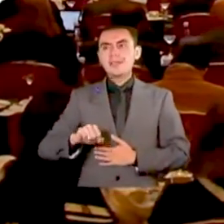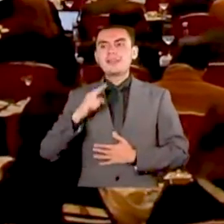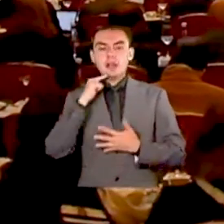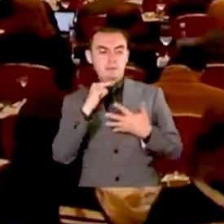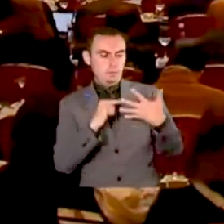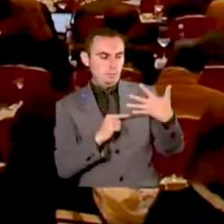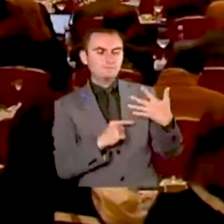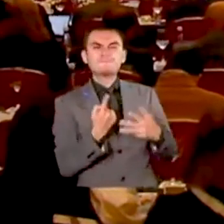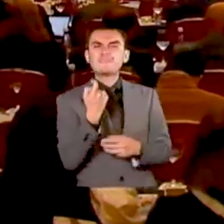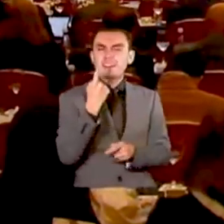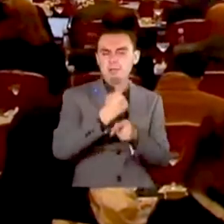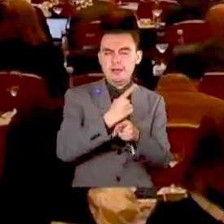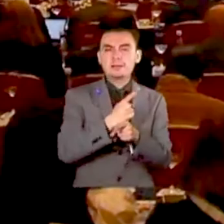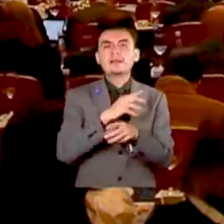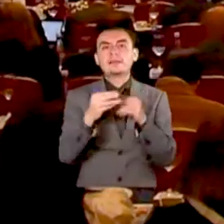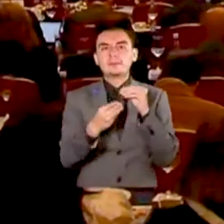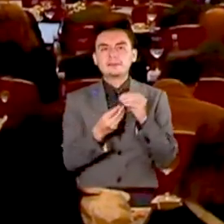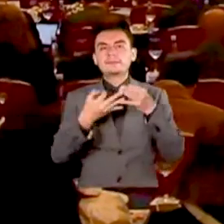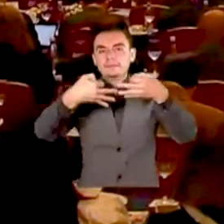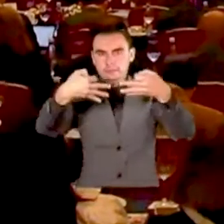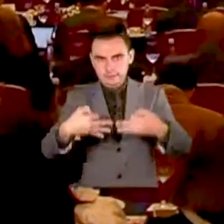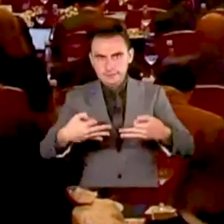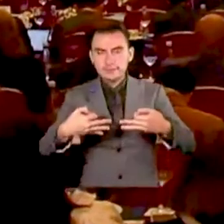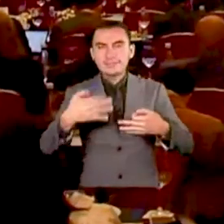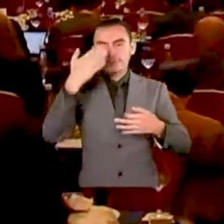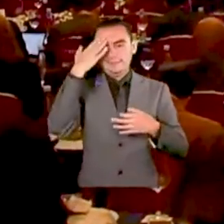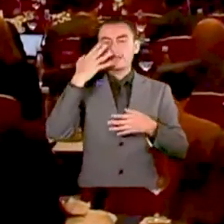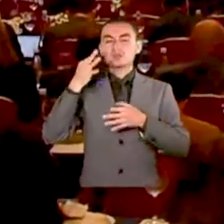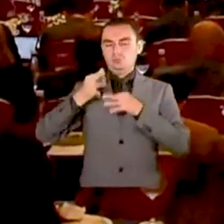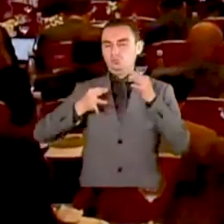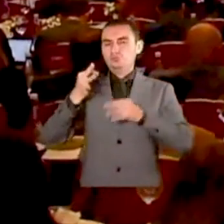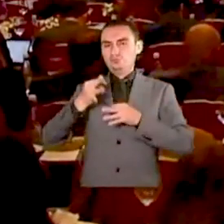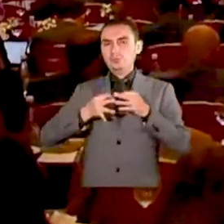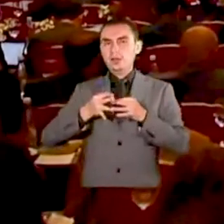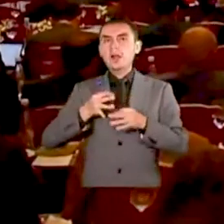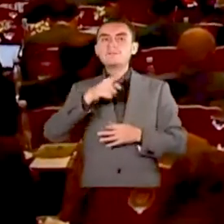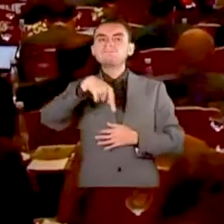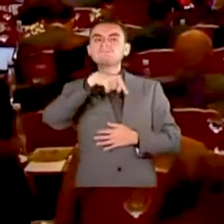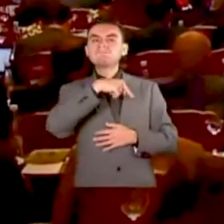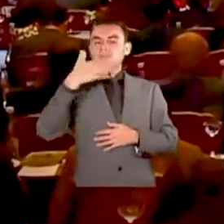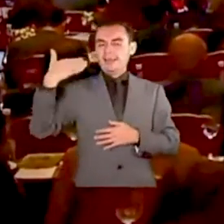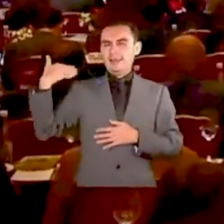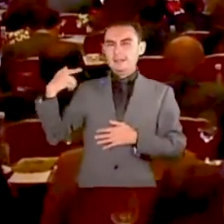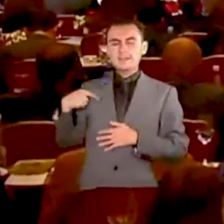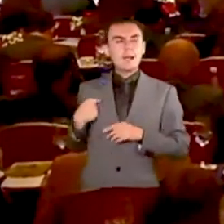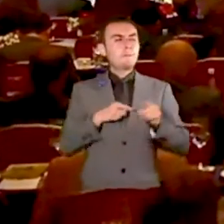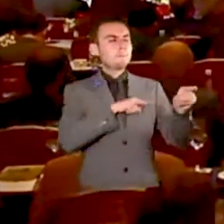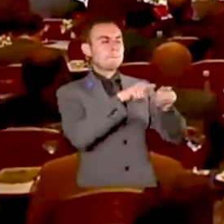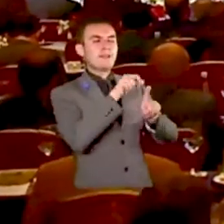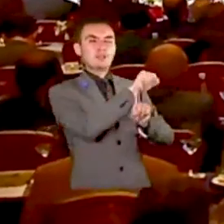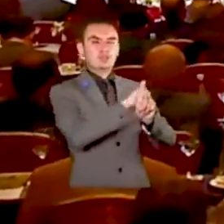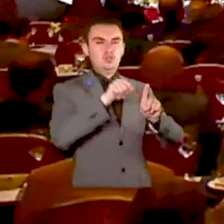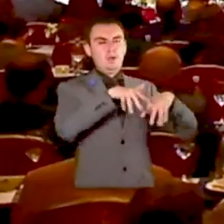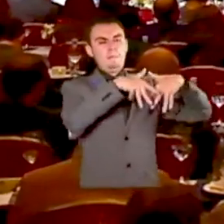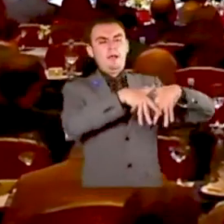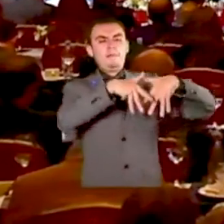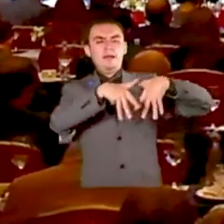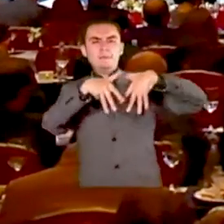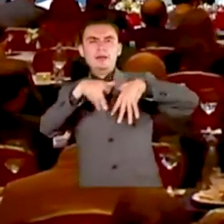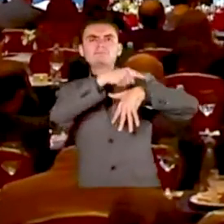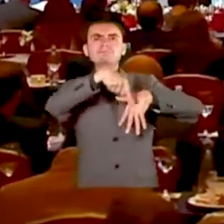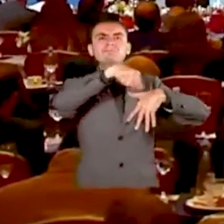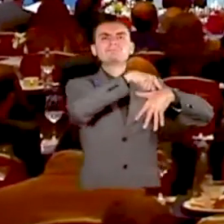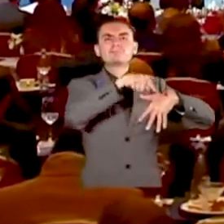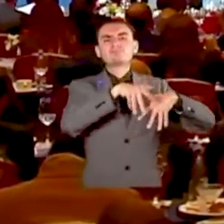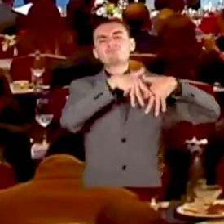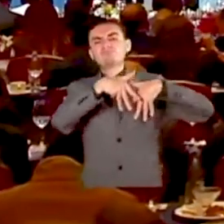cumplidos y realmente reclamaciones justas que llevaron a una reclamación social a través de protestas y